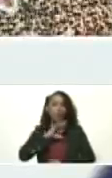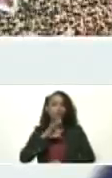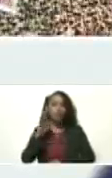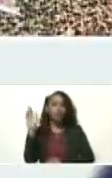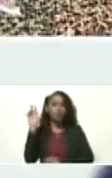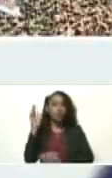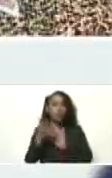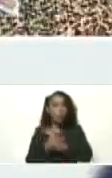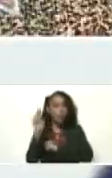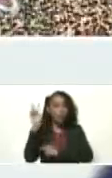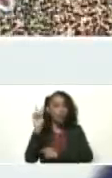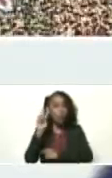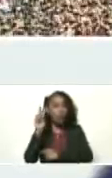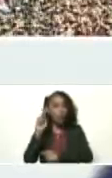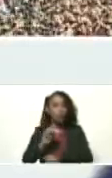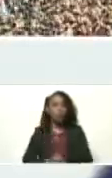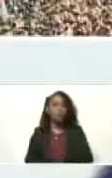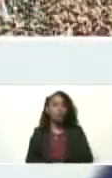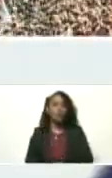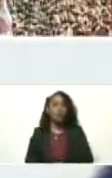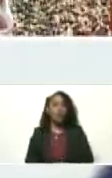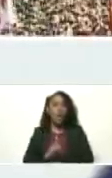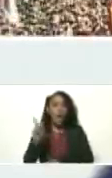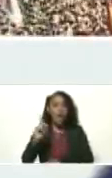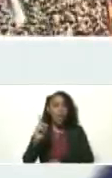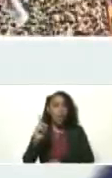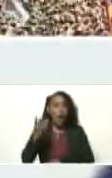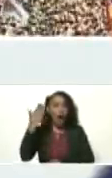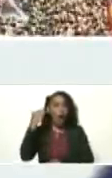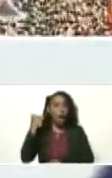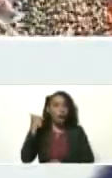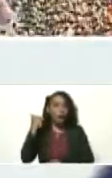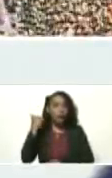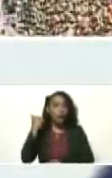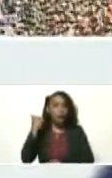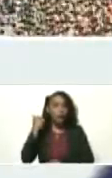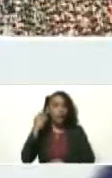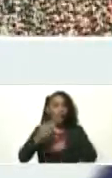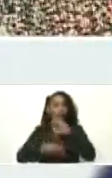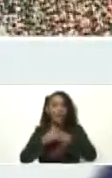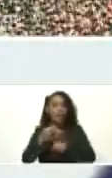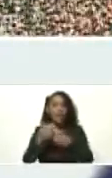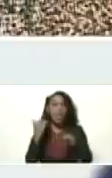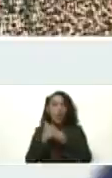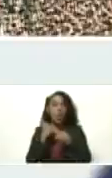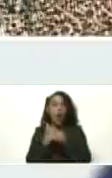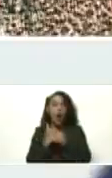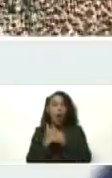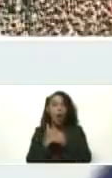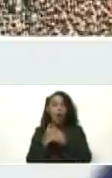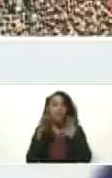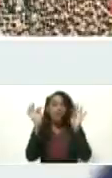venezolanos iban a ser una especie